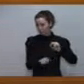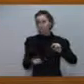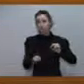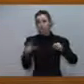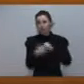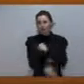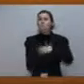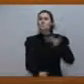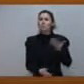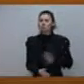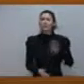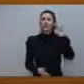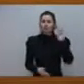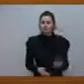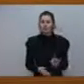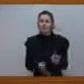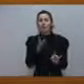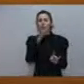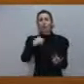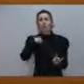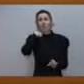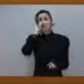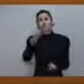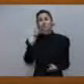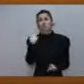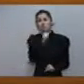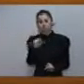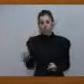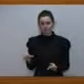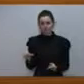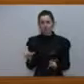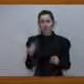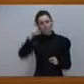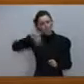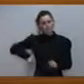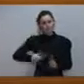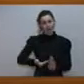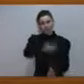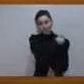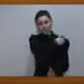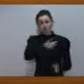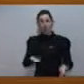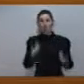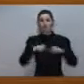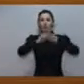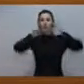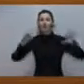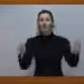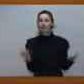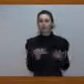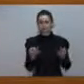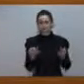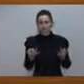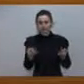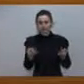evitar, porque, lo he dicho, hace una semana se sabía, y lo que estaba claro es que